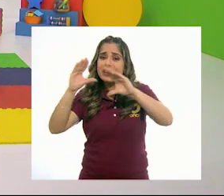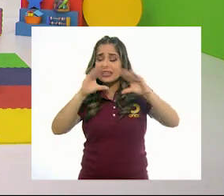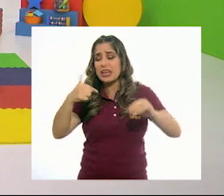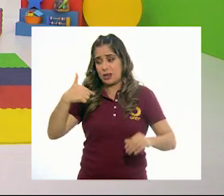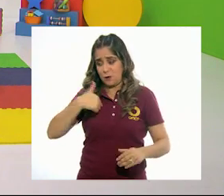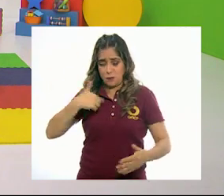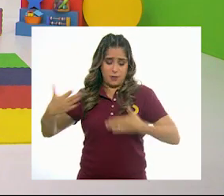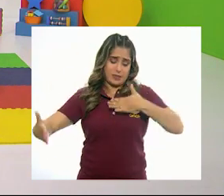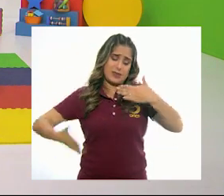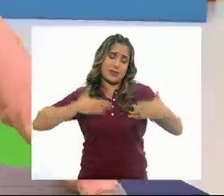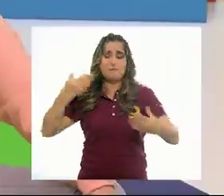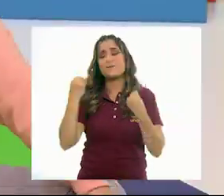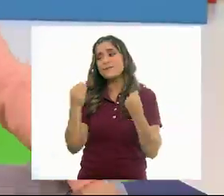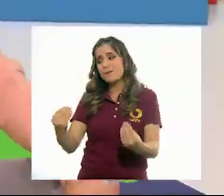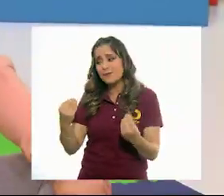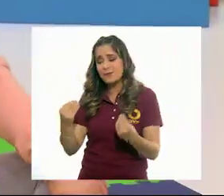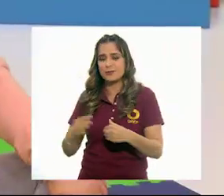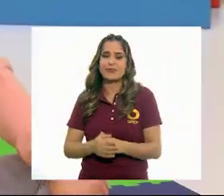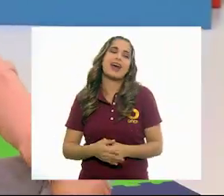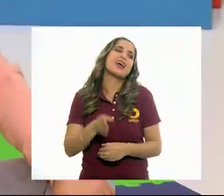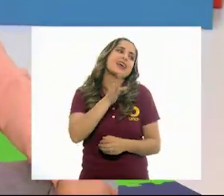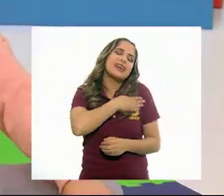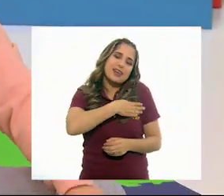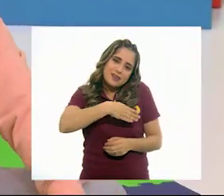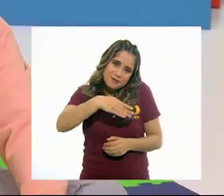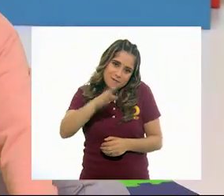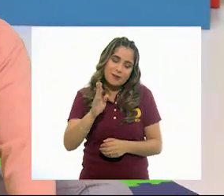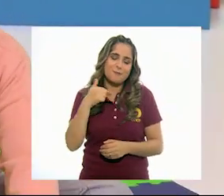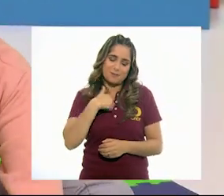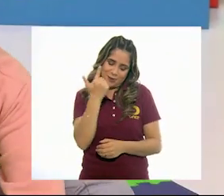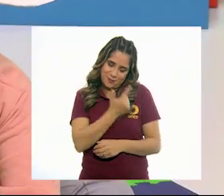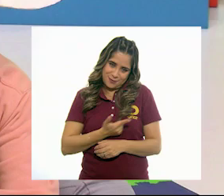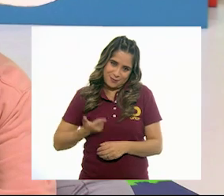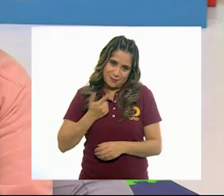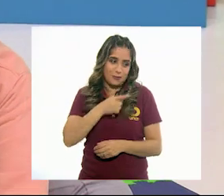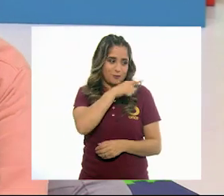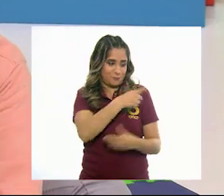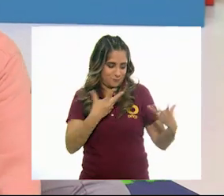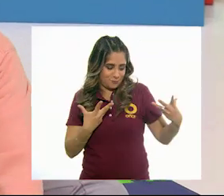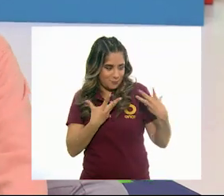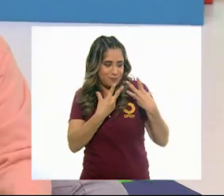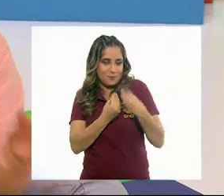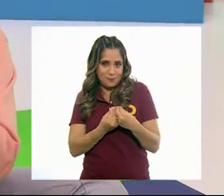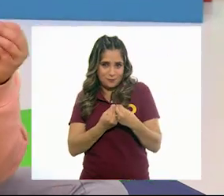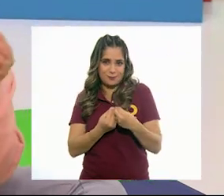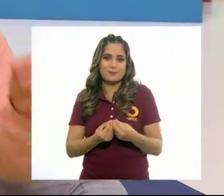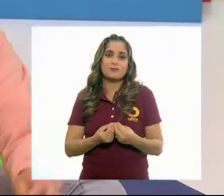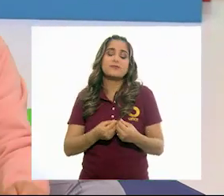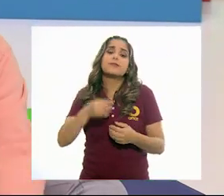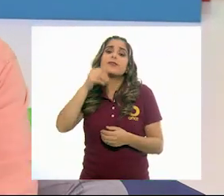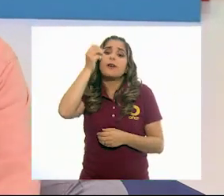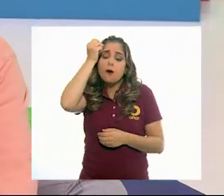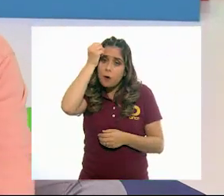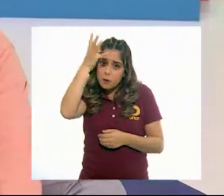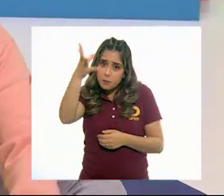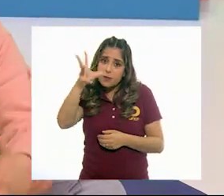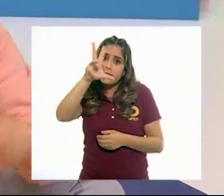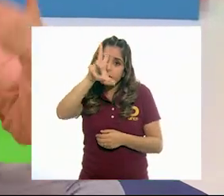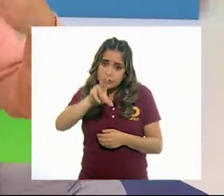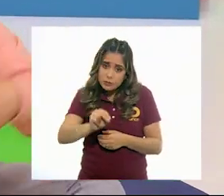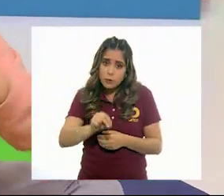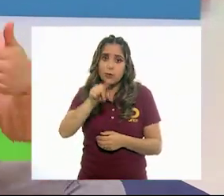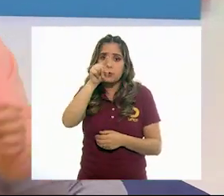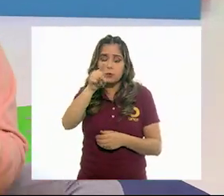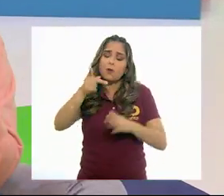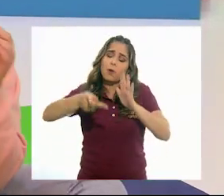divertí muchísimo. ¡Qué bueno, Sohar! Me dio mucho gusto que estés aquí conmigo. Y no se te olvide, por favor, estar repitiendo una